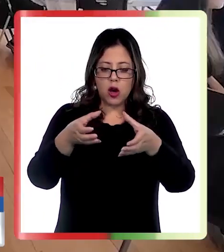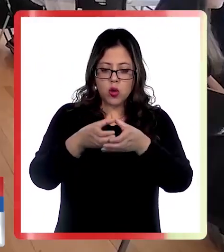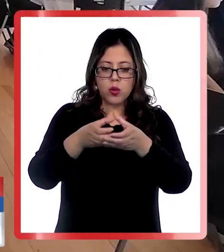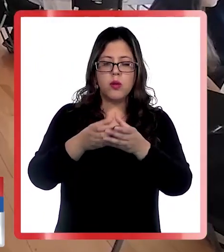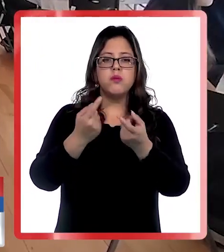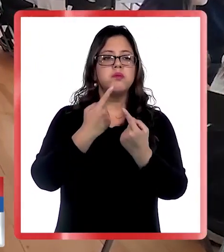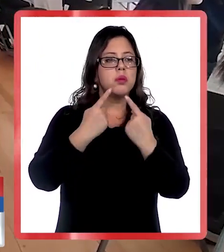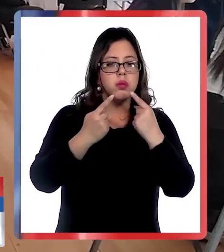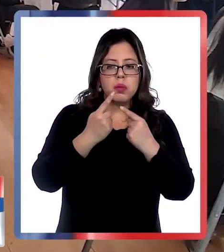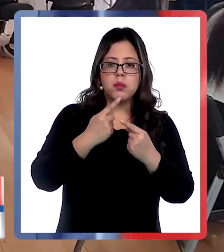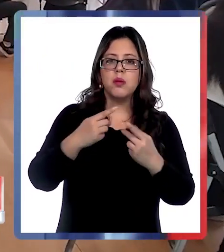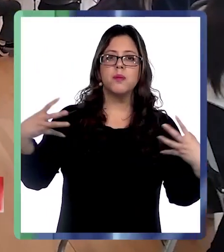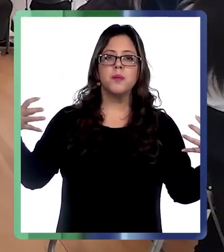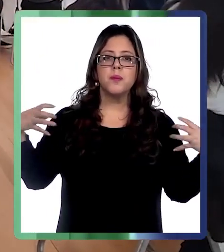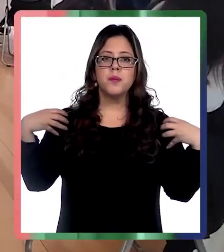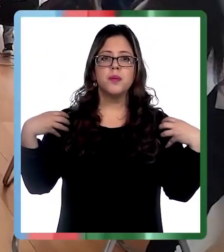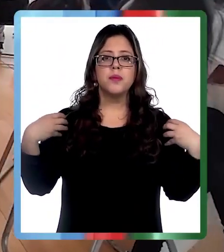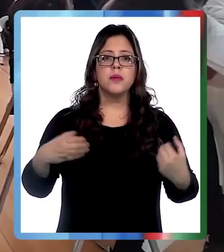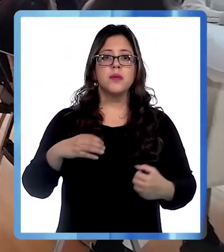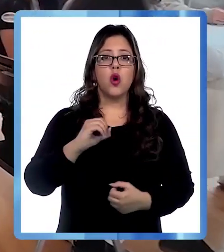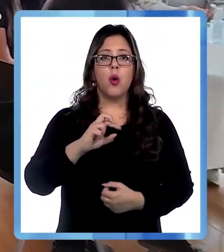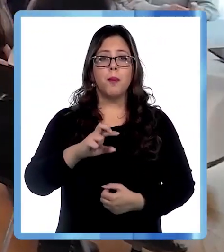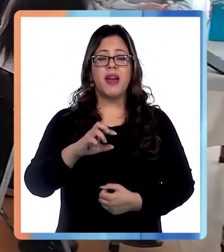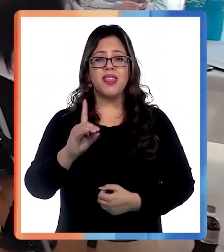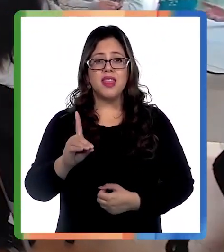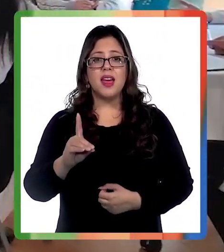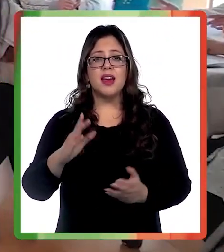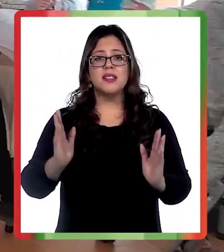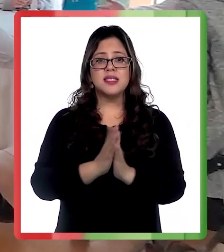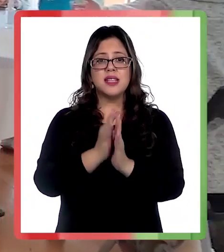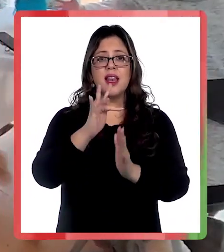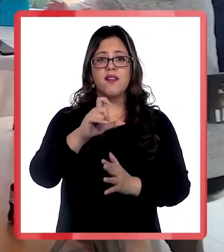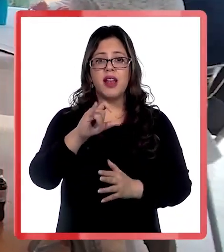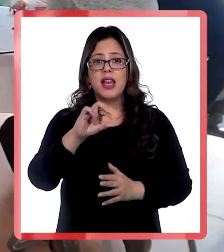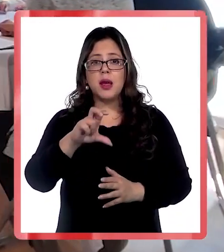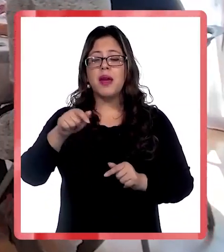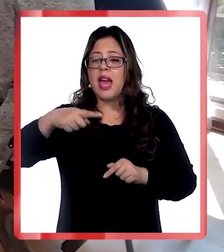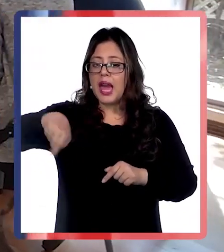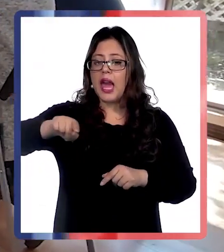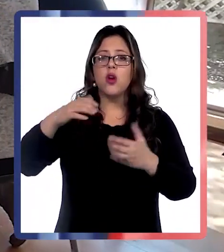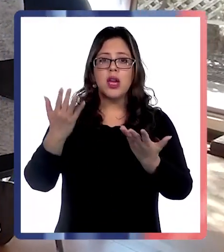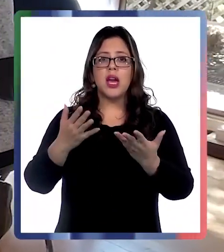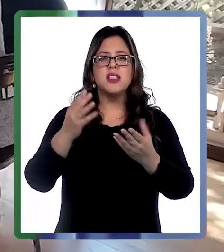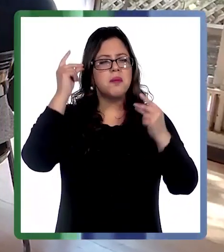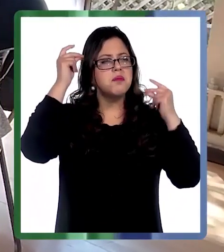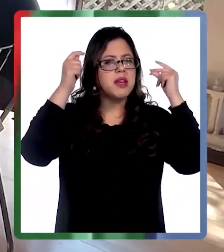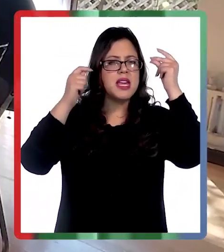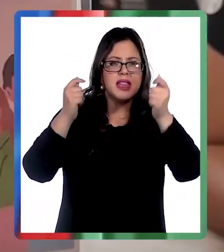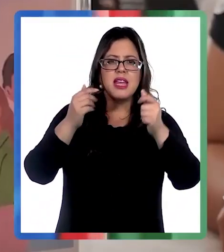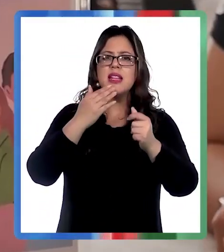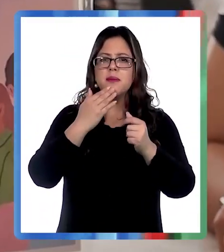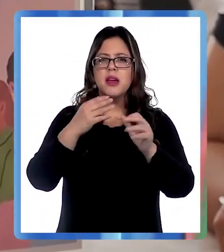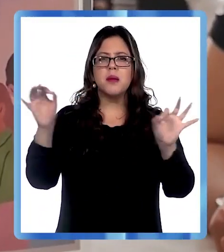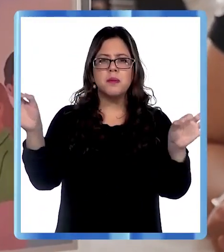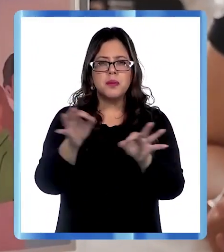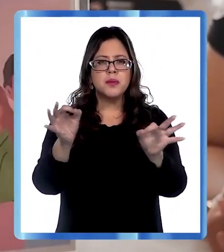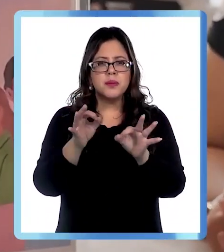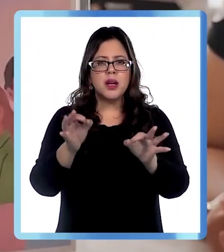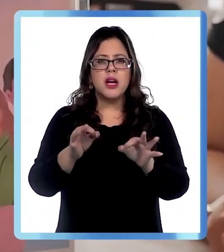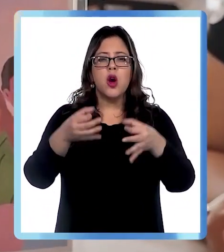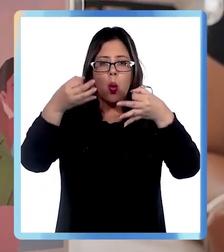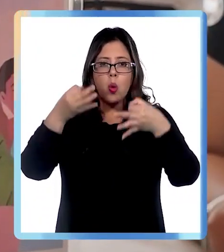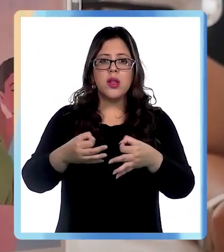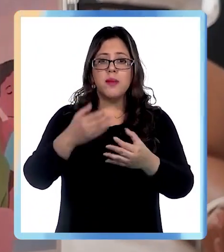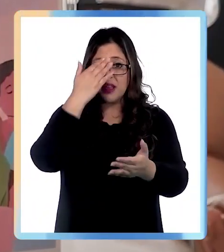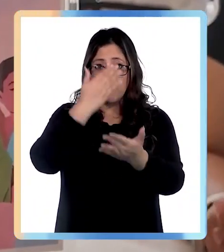protagonistas del Consejo consultivo organizado por la opd de San Felipe una instancia donde pudieron plantear ideas